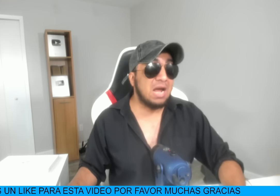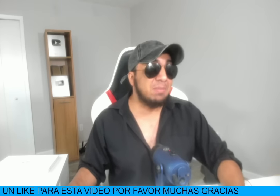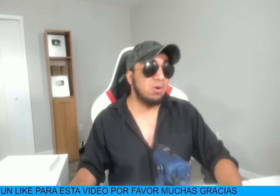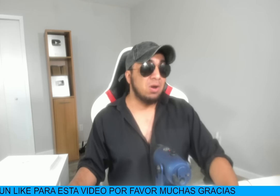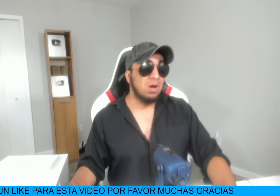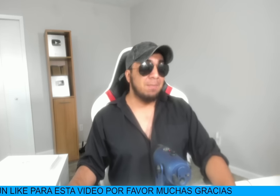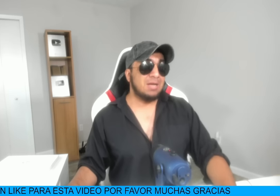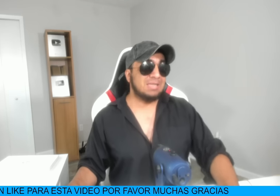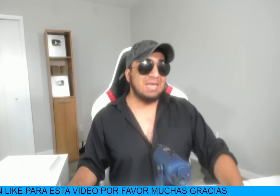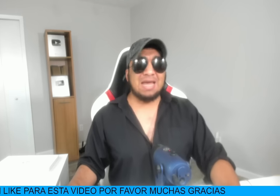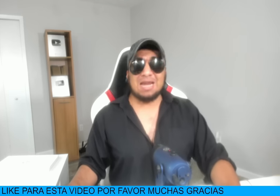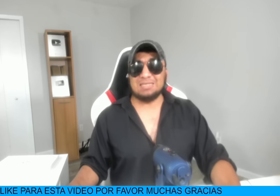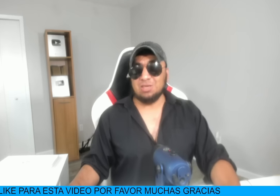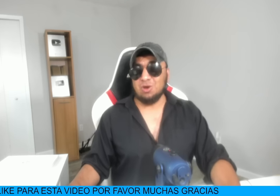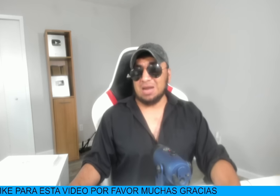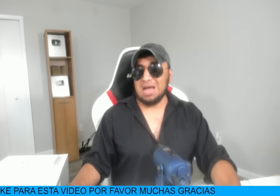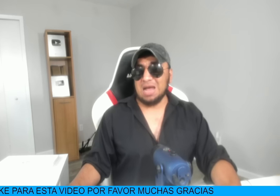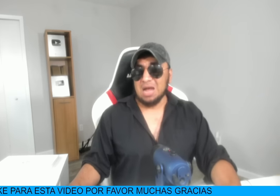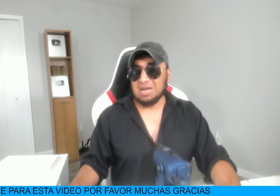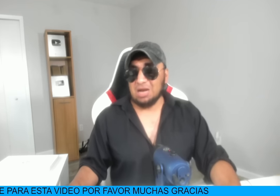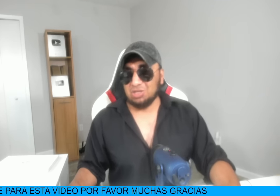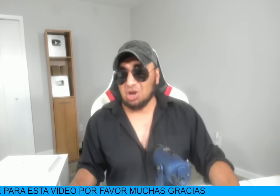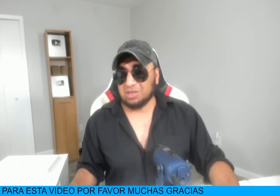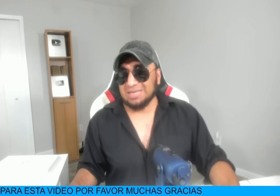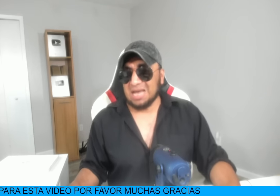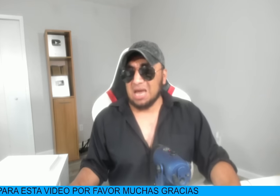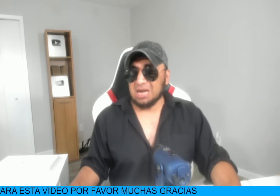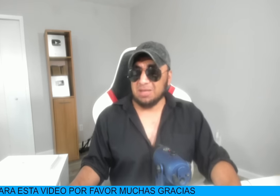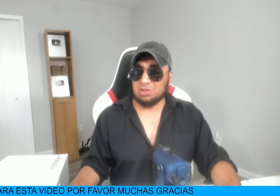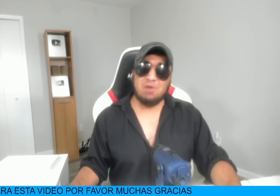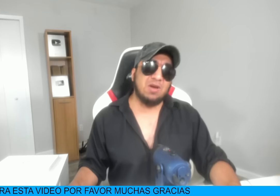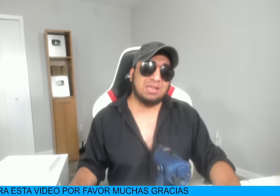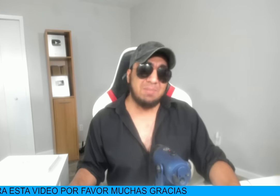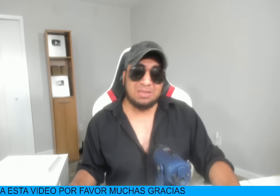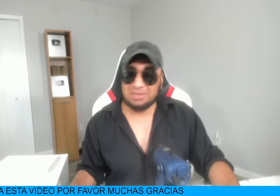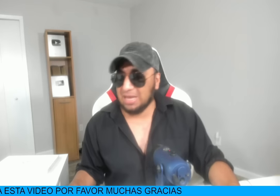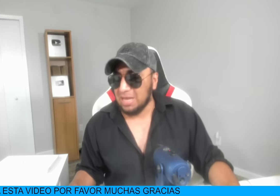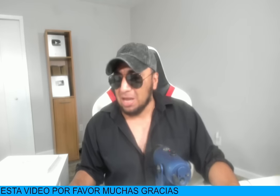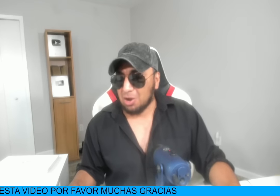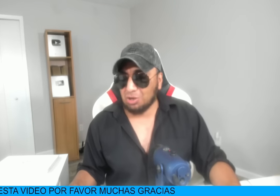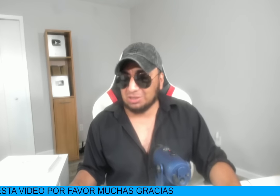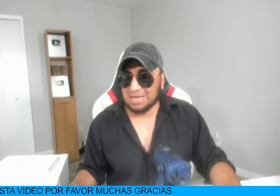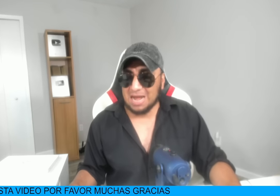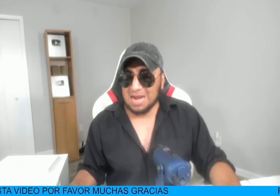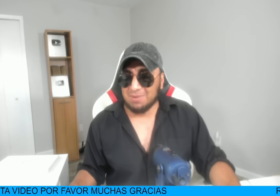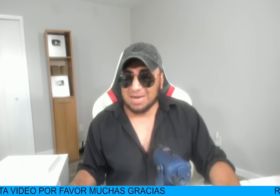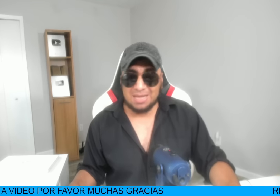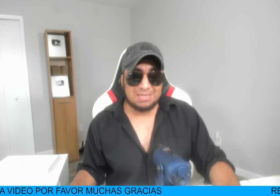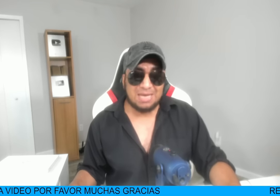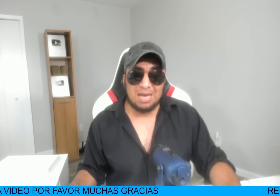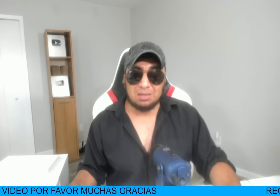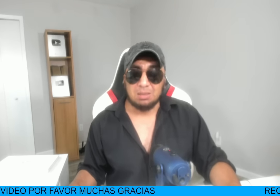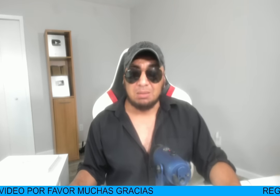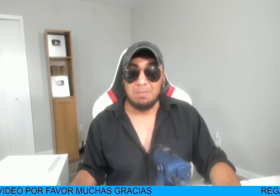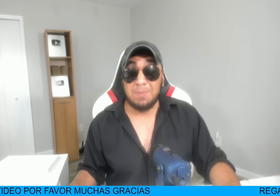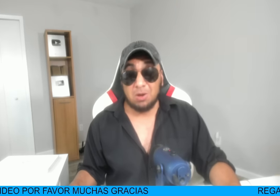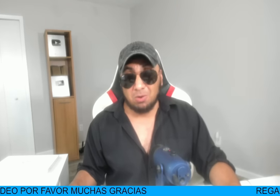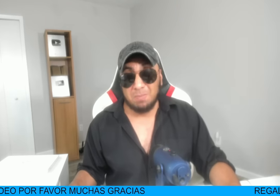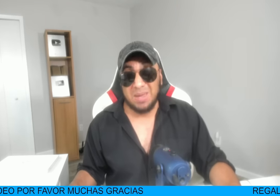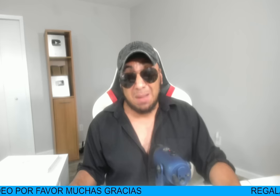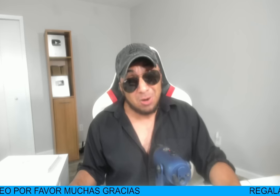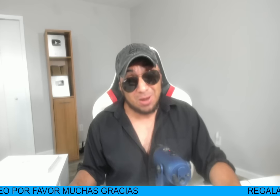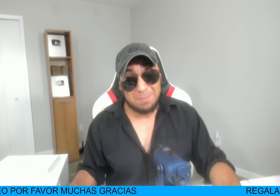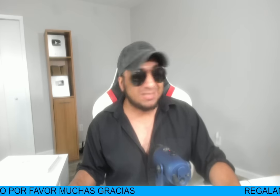le traemos. Pues ayer la señora Claudia Ortiz arremetió fuertemente contra la bancada CIAN,